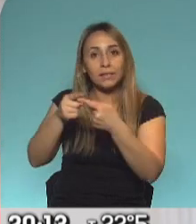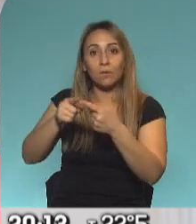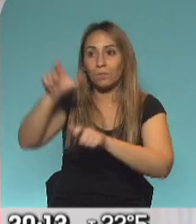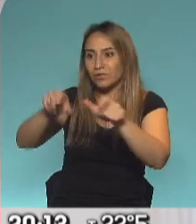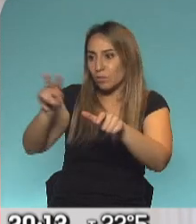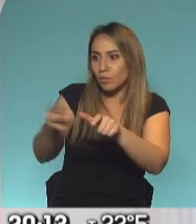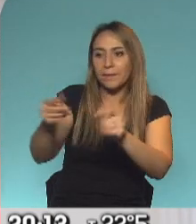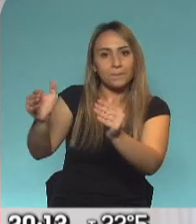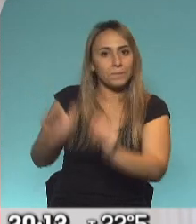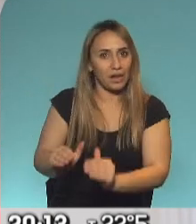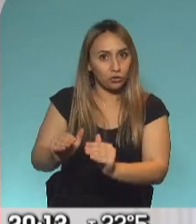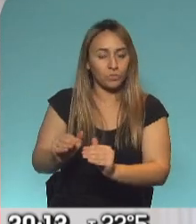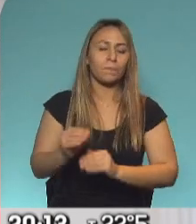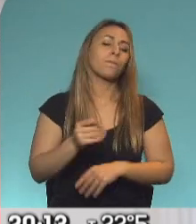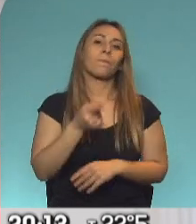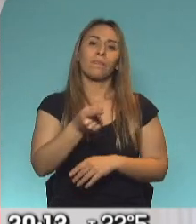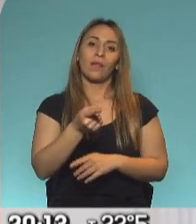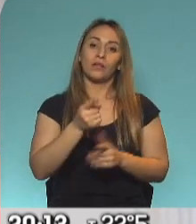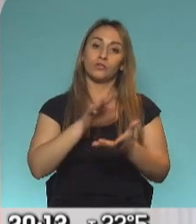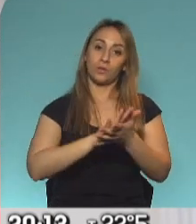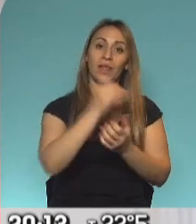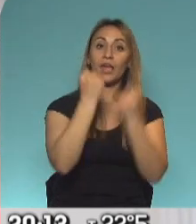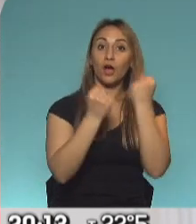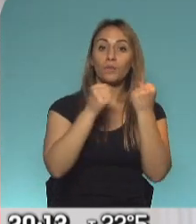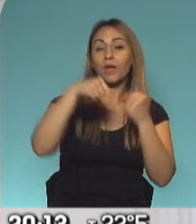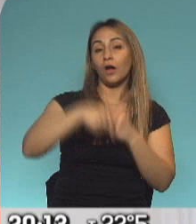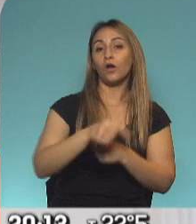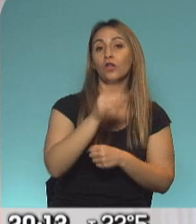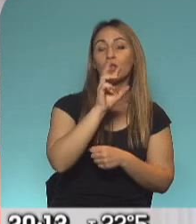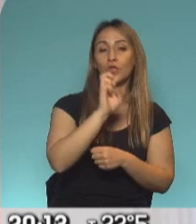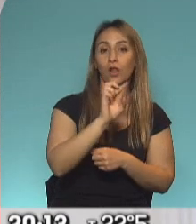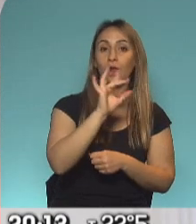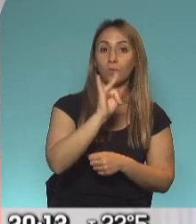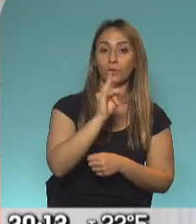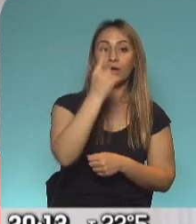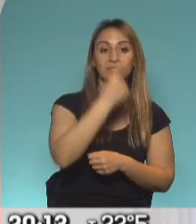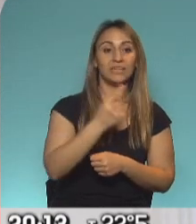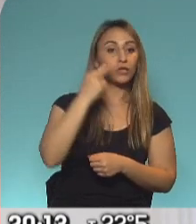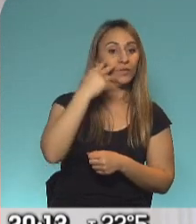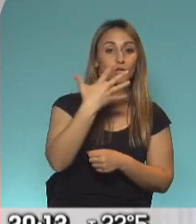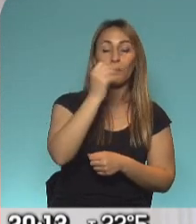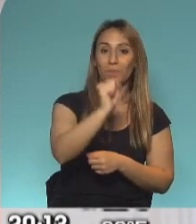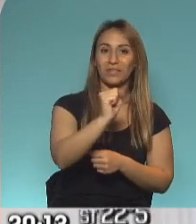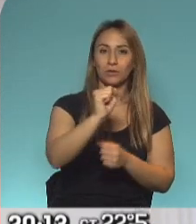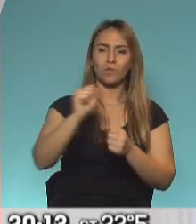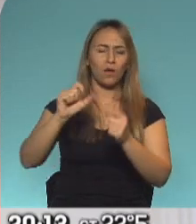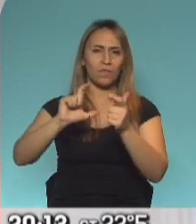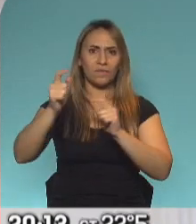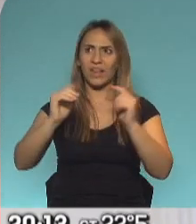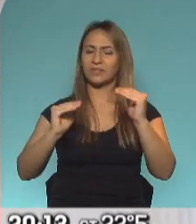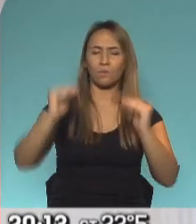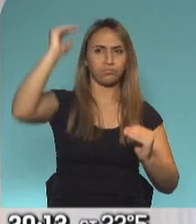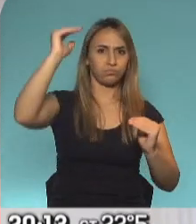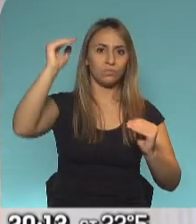la salud sin descuidar la economía. Hoy el dólar blue tocó los 195 pesos, se amplía la brecha y en algunos sectores alimenta las versiones,